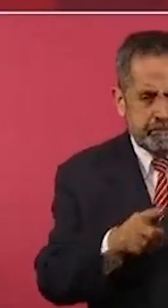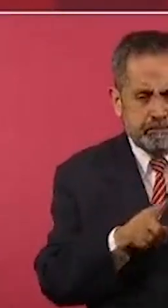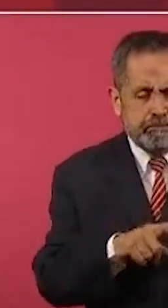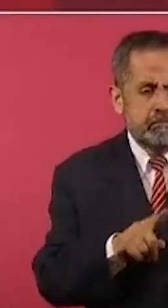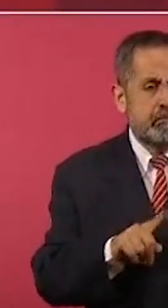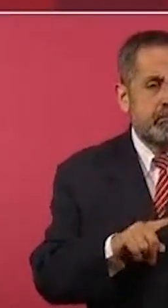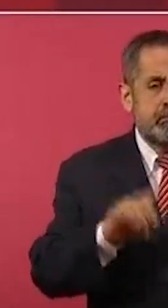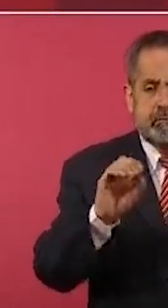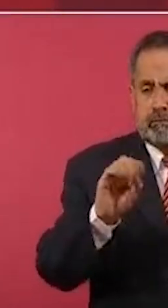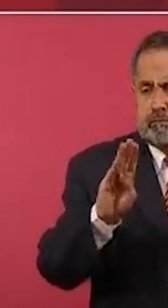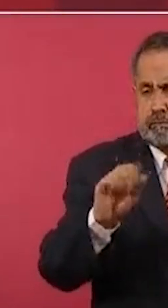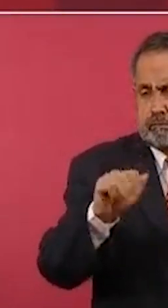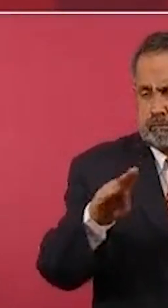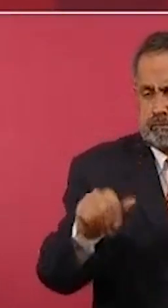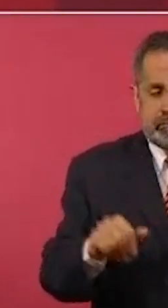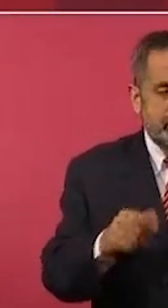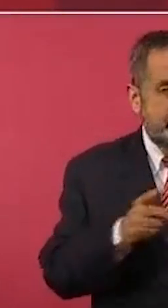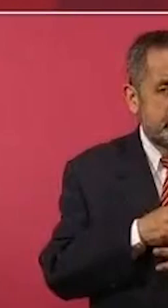Obama,